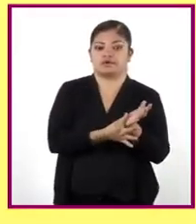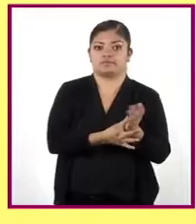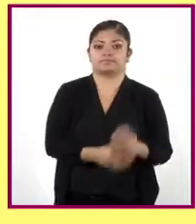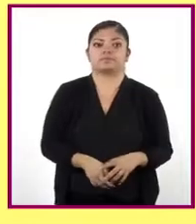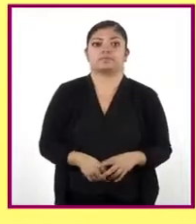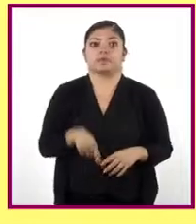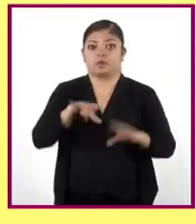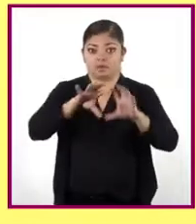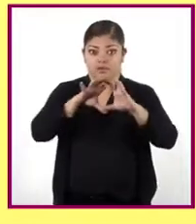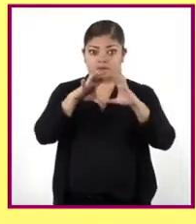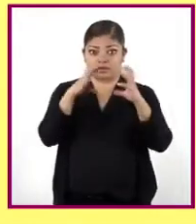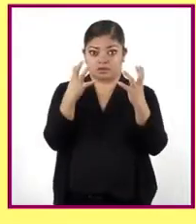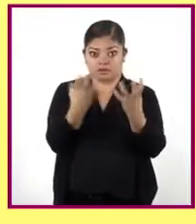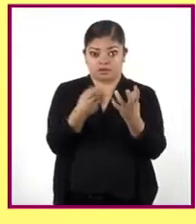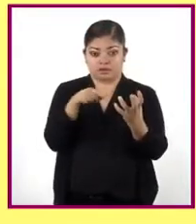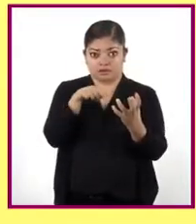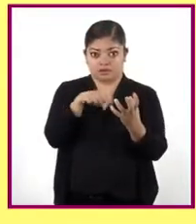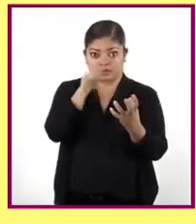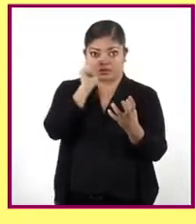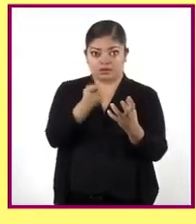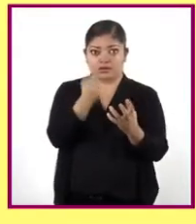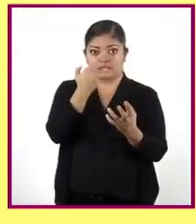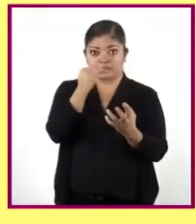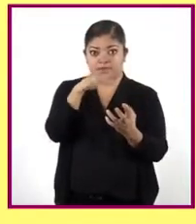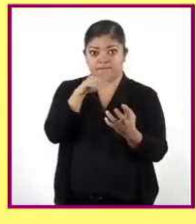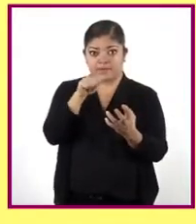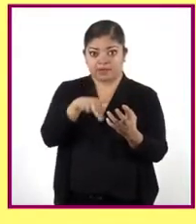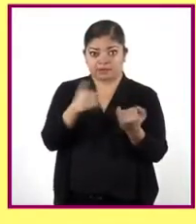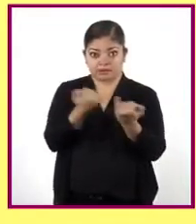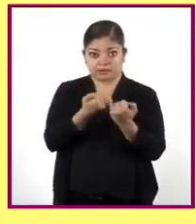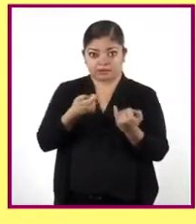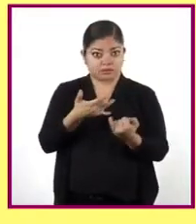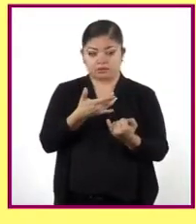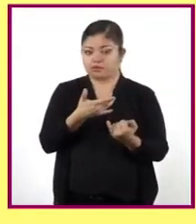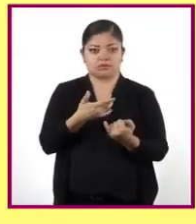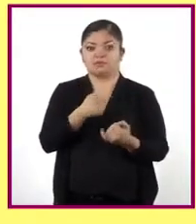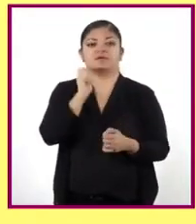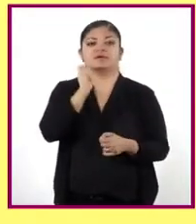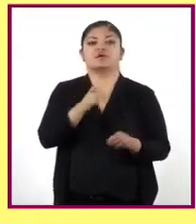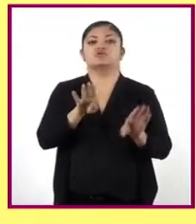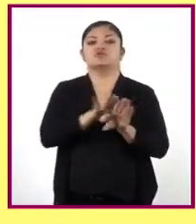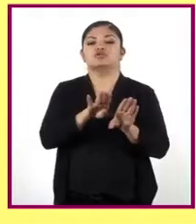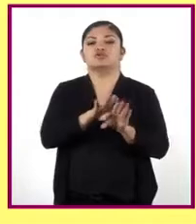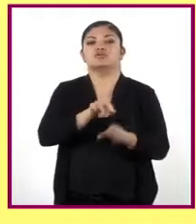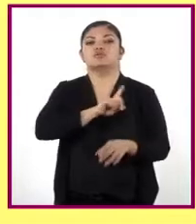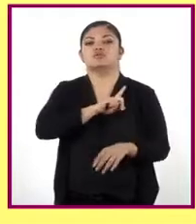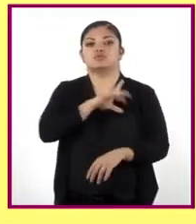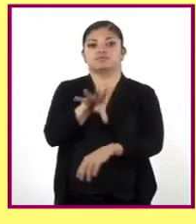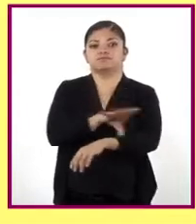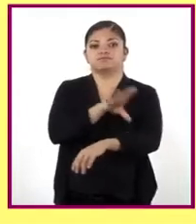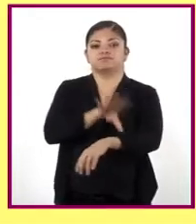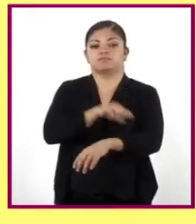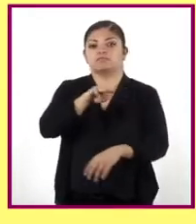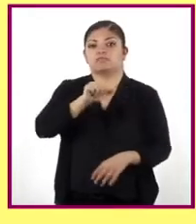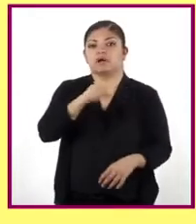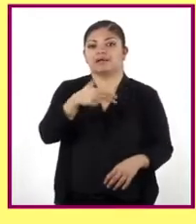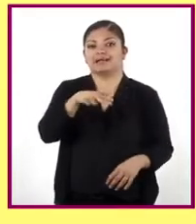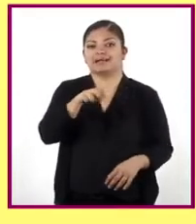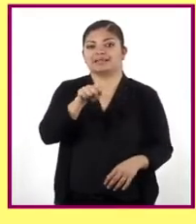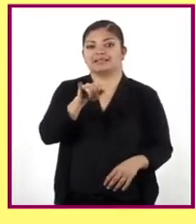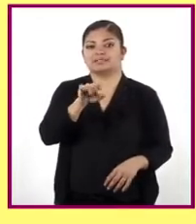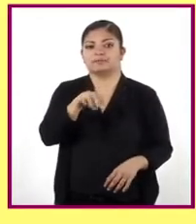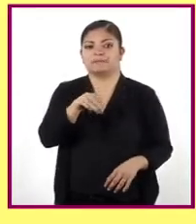Tierra no es exactamente un imán, sí tiene algunas propiedades magnéticas. Pero, ¿cómo podemos identificar el